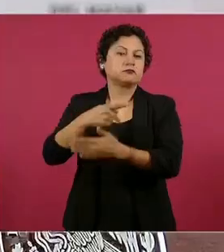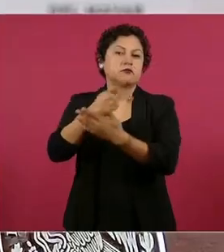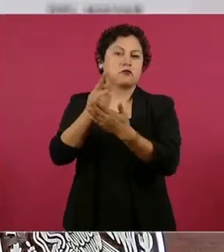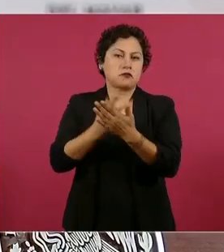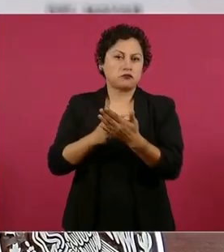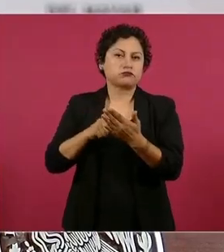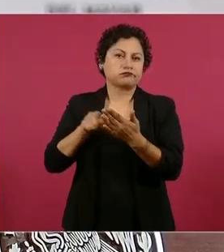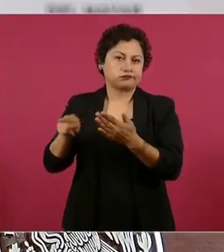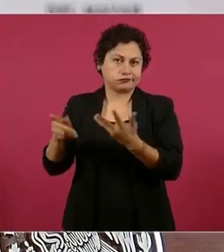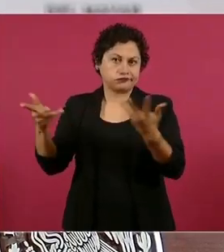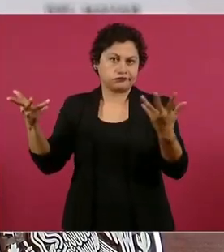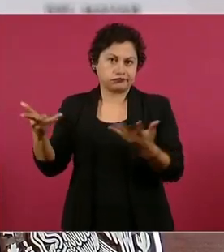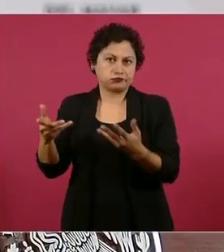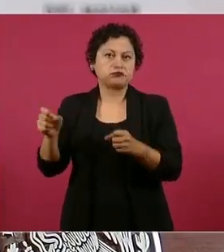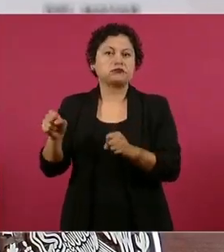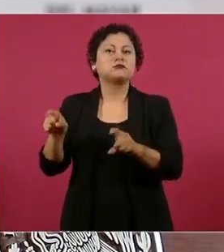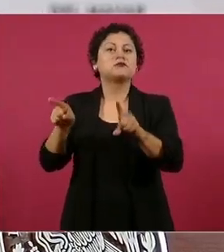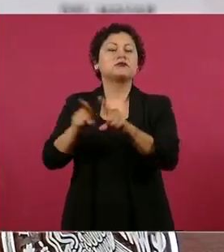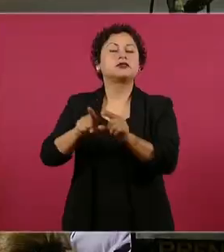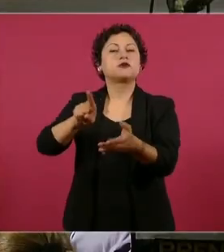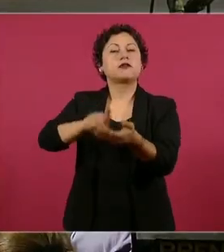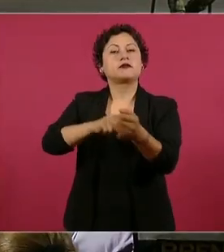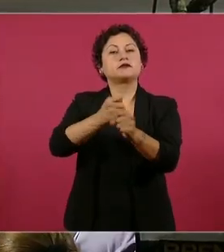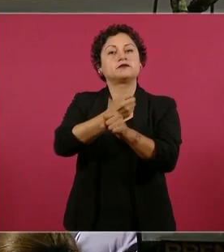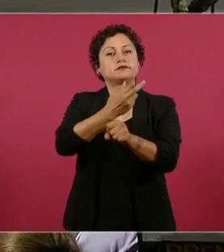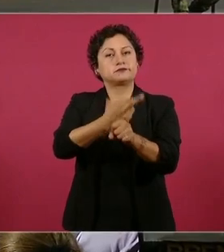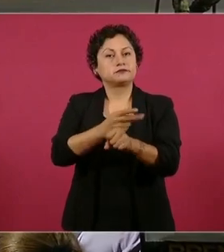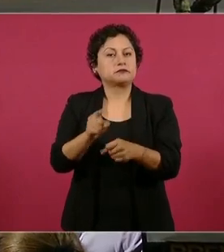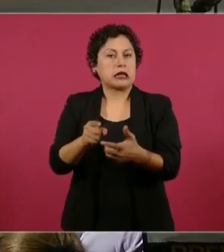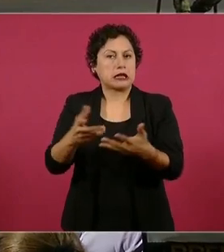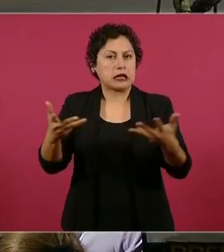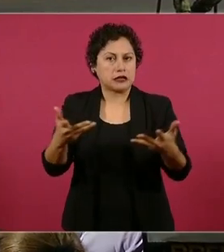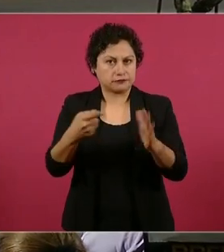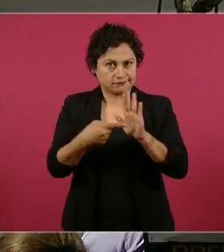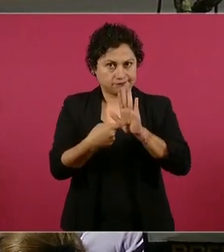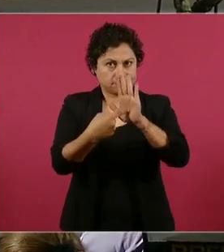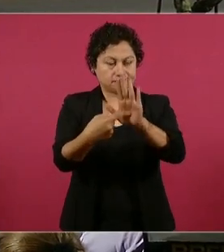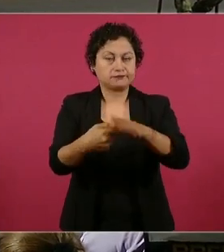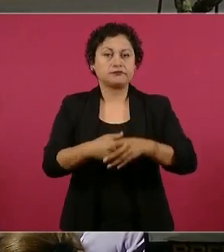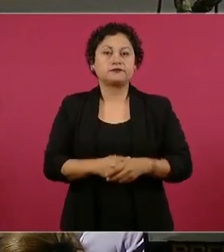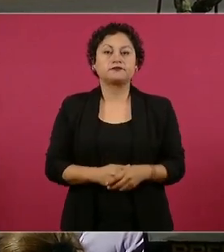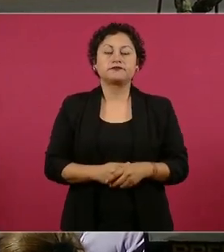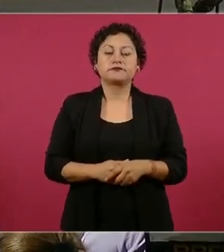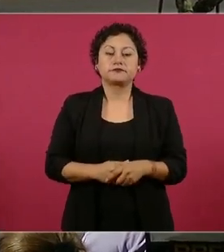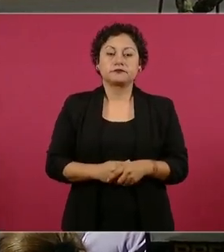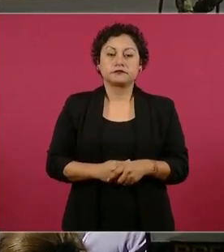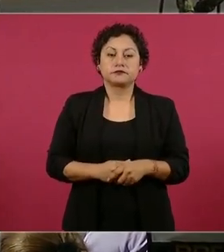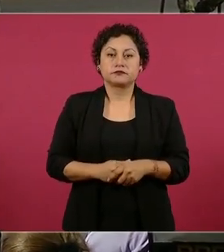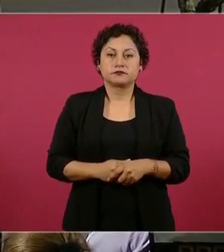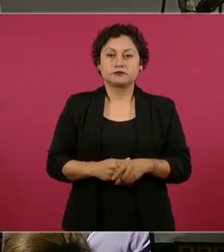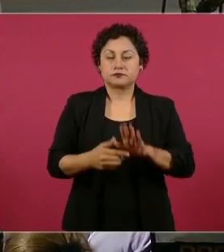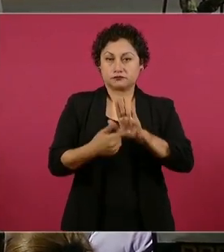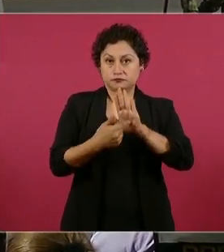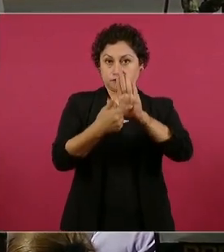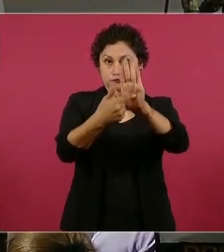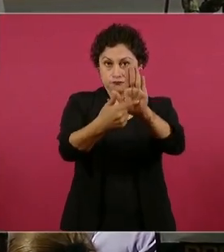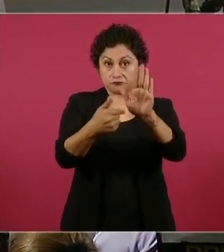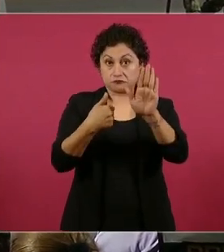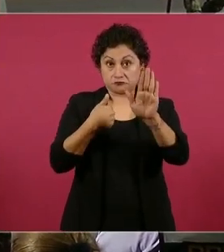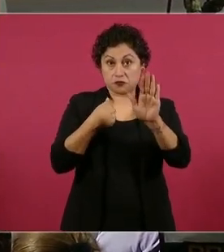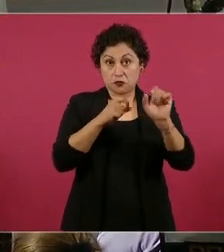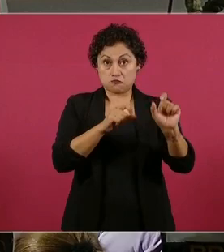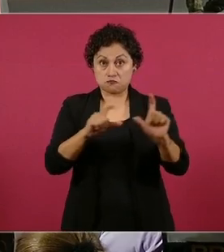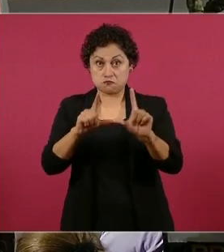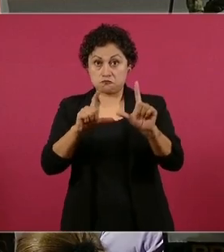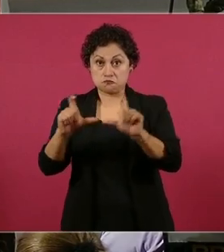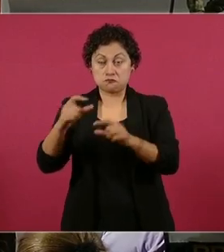como el dragado en la CEMAR. Siguiente, por favor. La presentación la dividí en 5 puntos